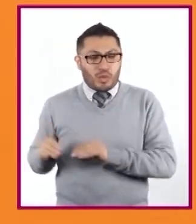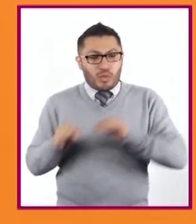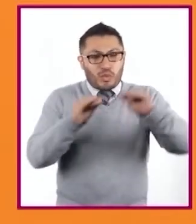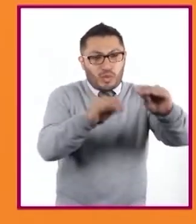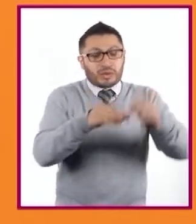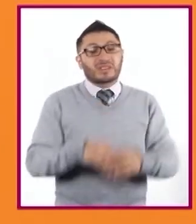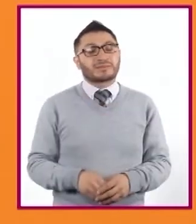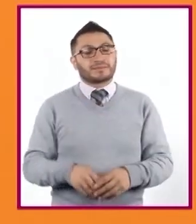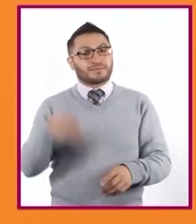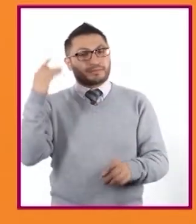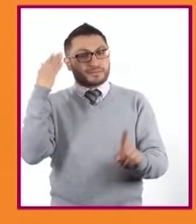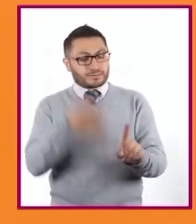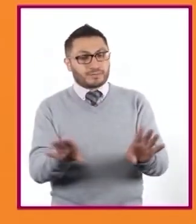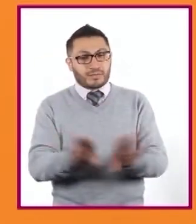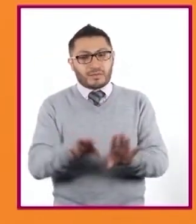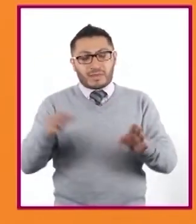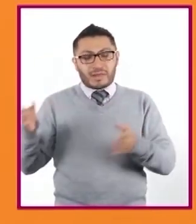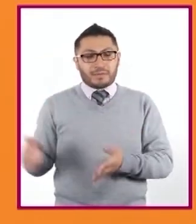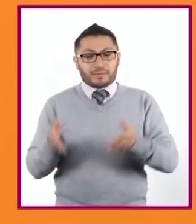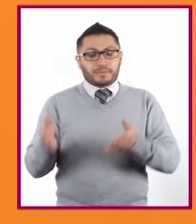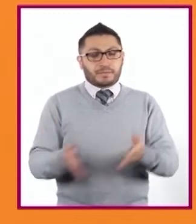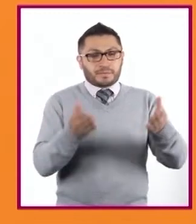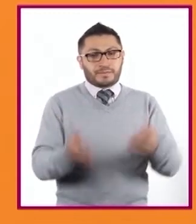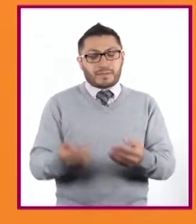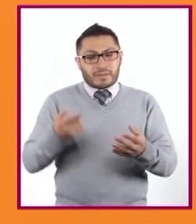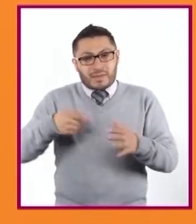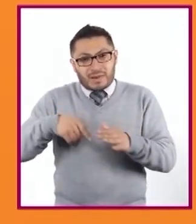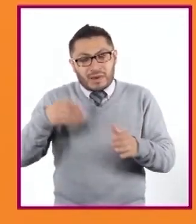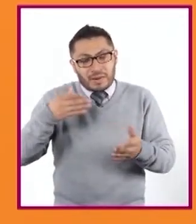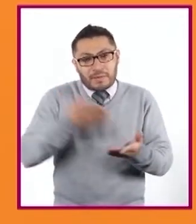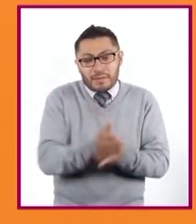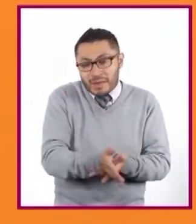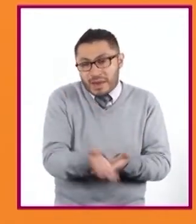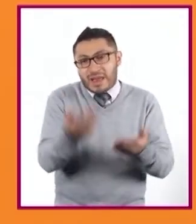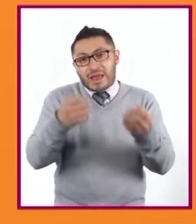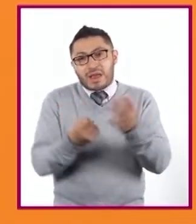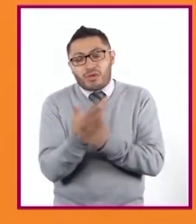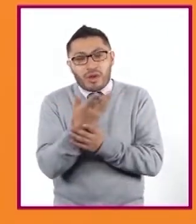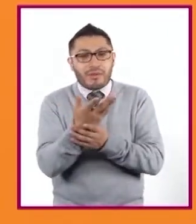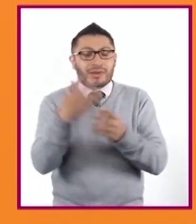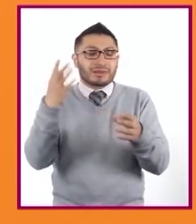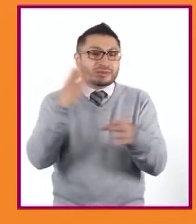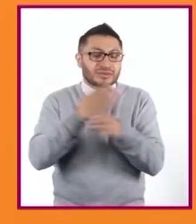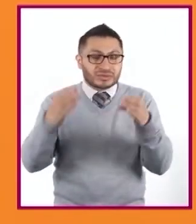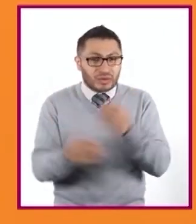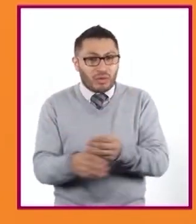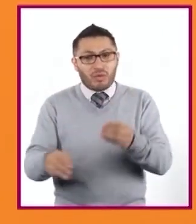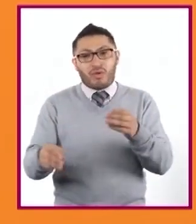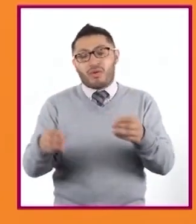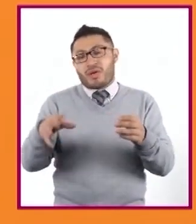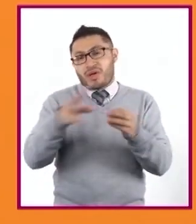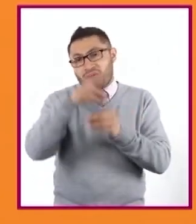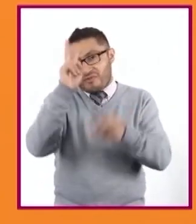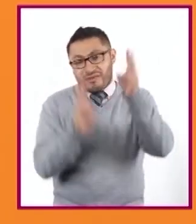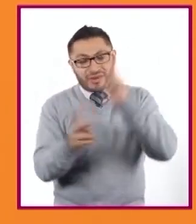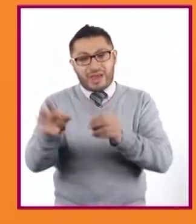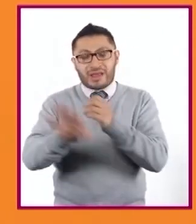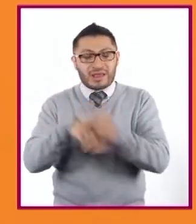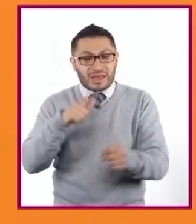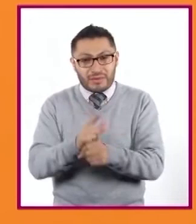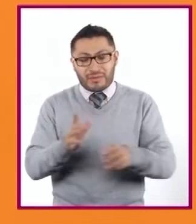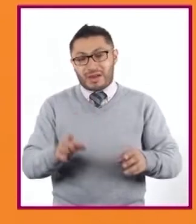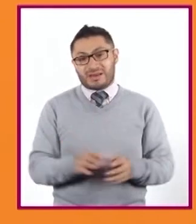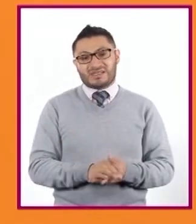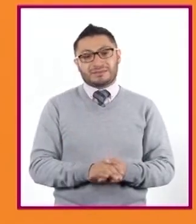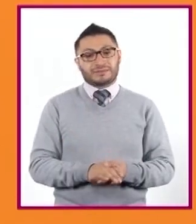una institución que promovió la introducción de nuevas especies, vegetales y animales, ya que los españoles exigían como tributo ciertos